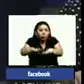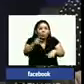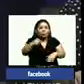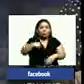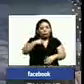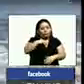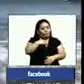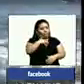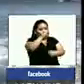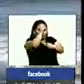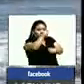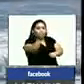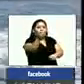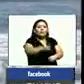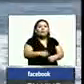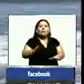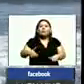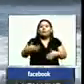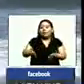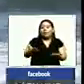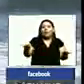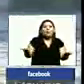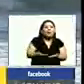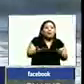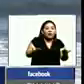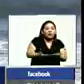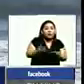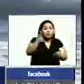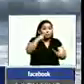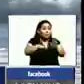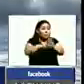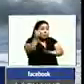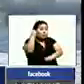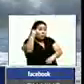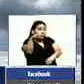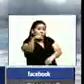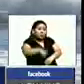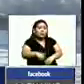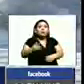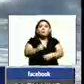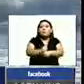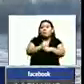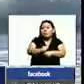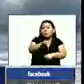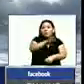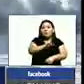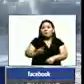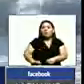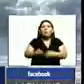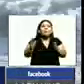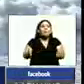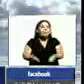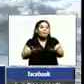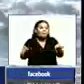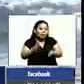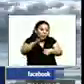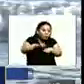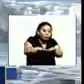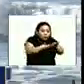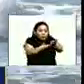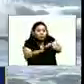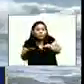mí Estar acá Una de las principales Acciones Que resaltan Autoridades De seguridad Salvadoreñas Para ejecutar Surf City